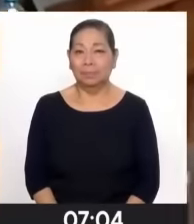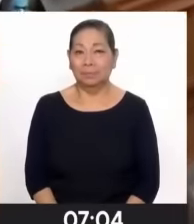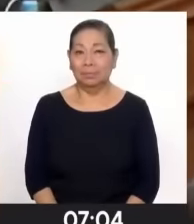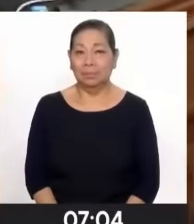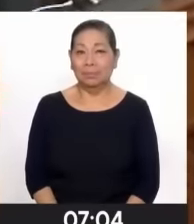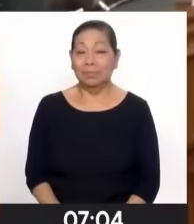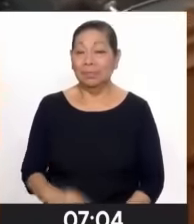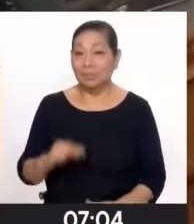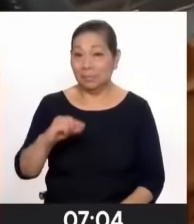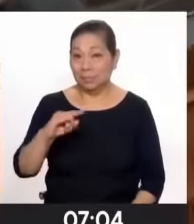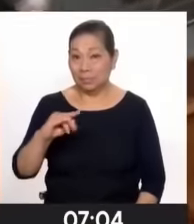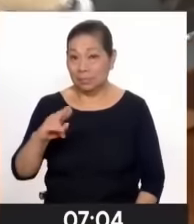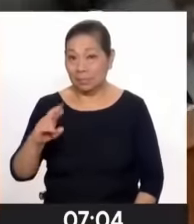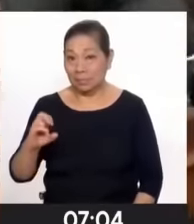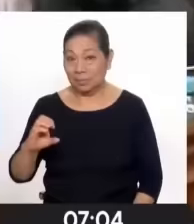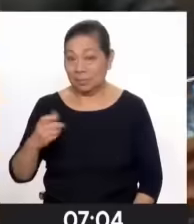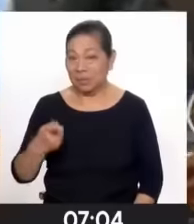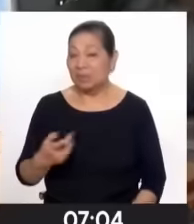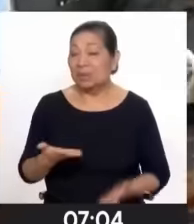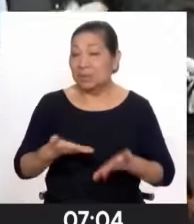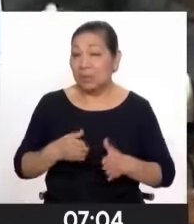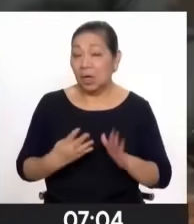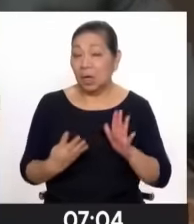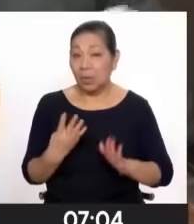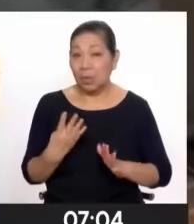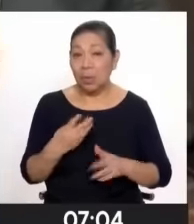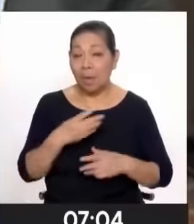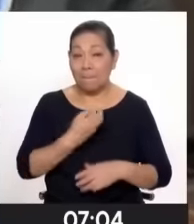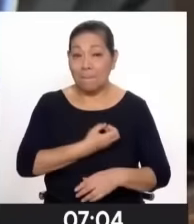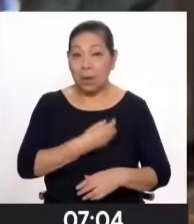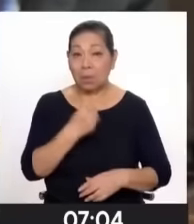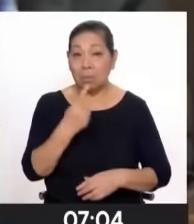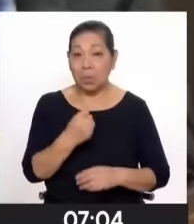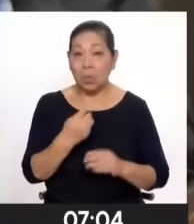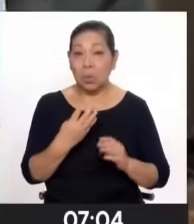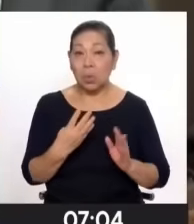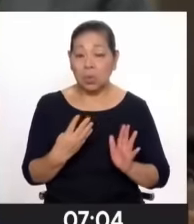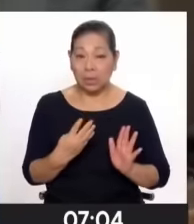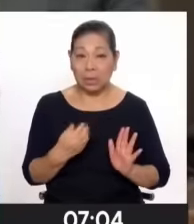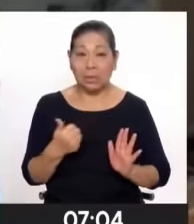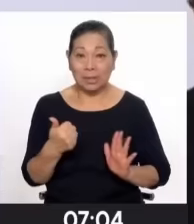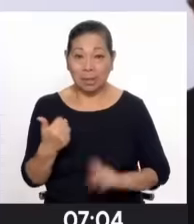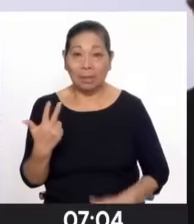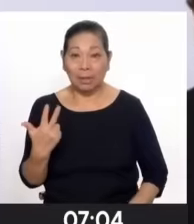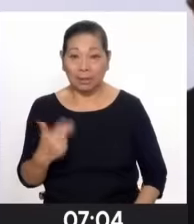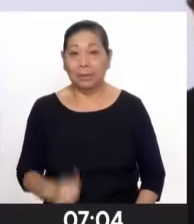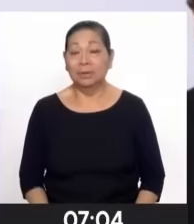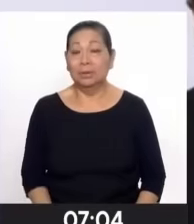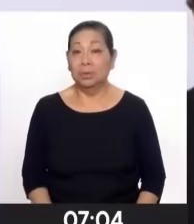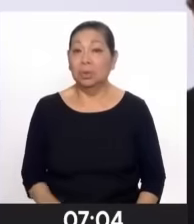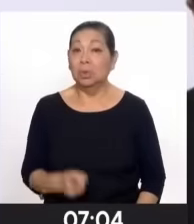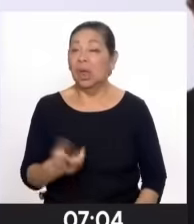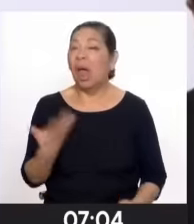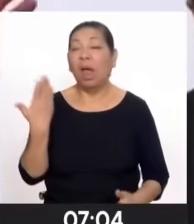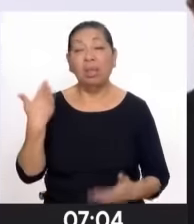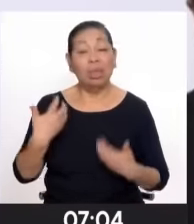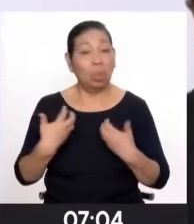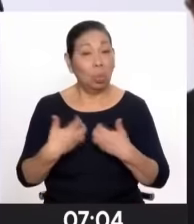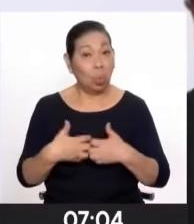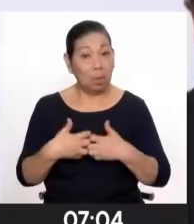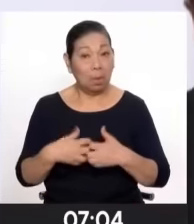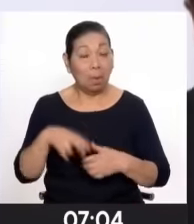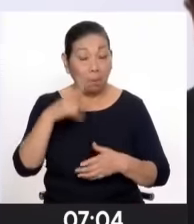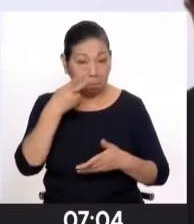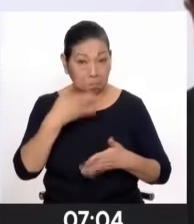Hernando guerra García Campos nació el 14 de mayo de 1963 fue un empresario y político